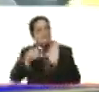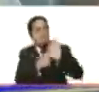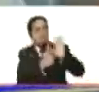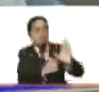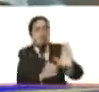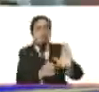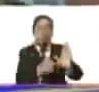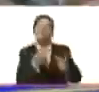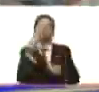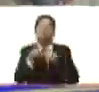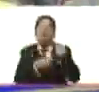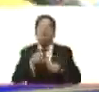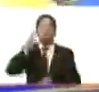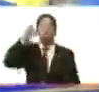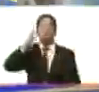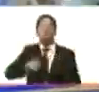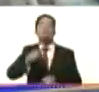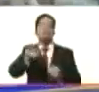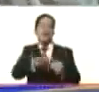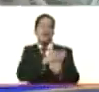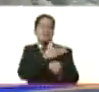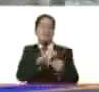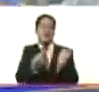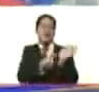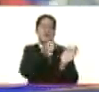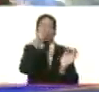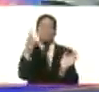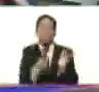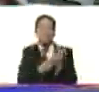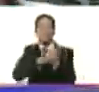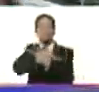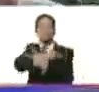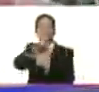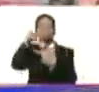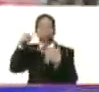a cantar el himno nacional completo con sus tres estrofas.